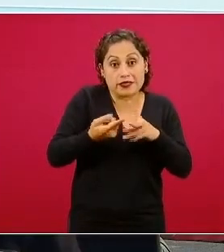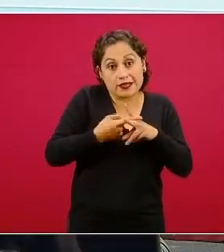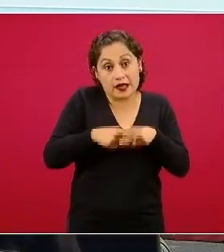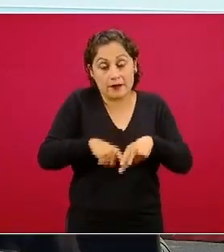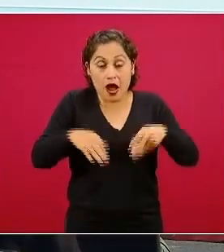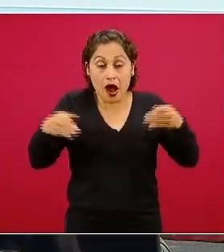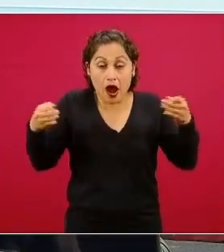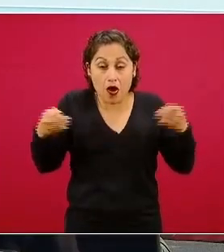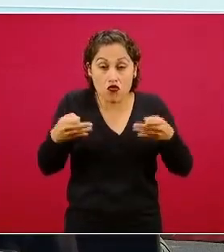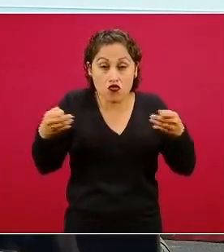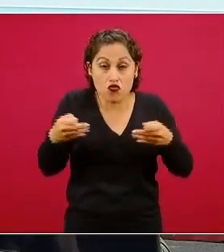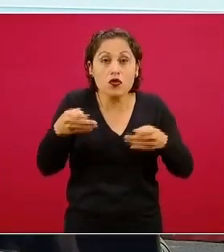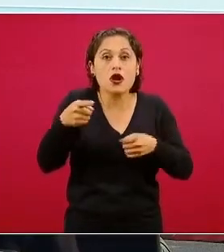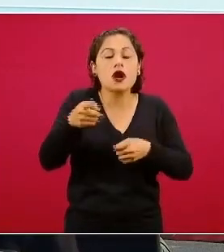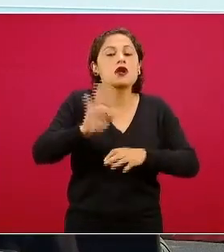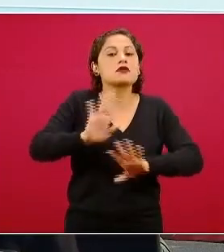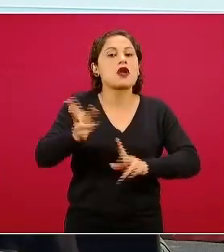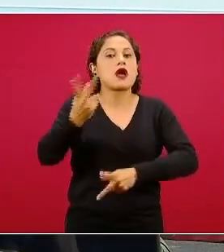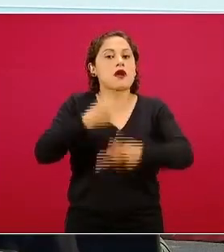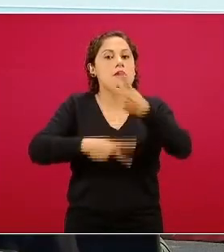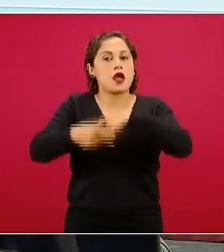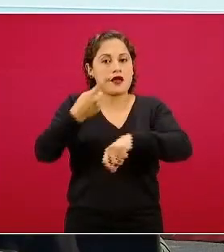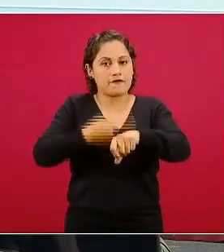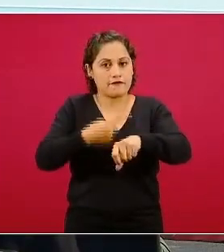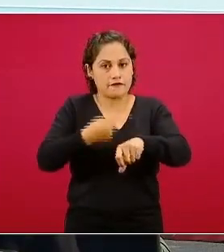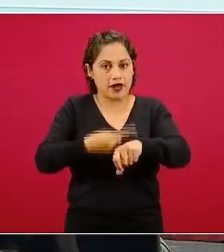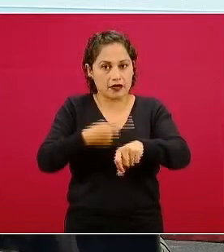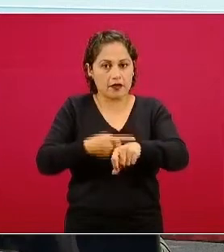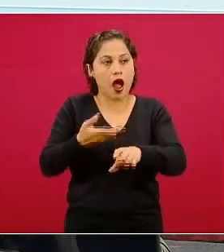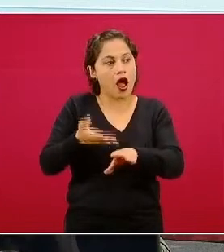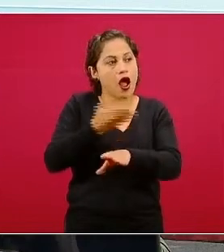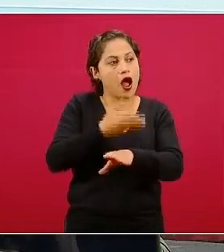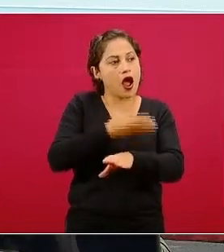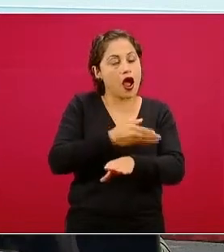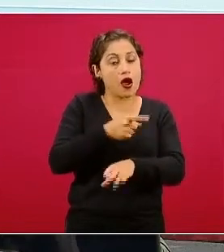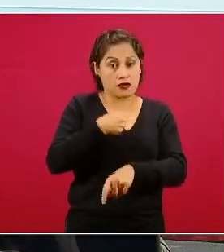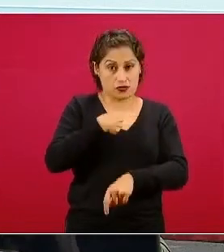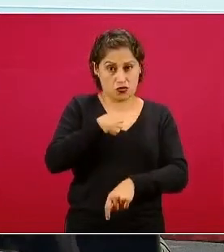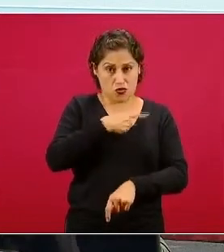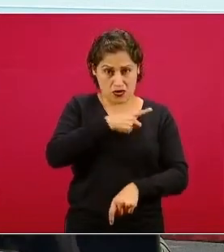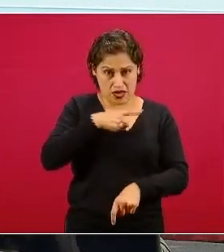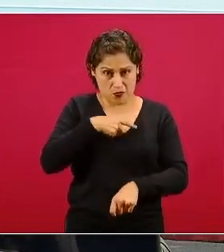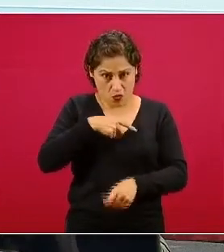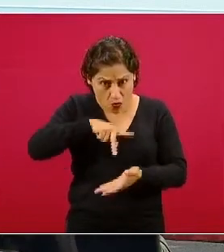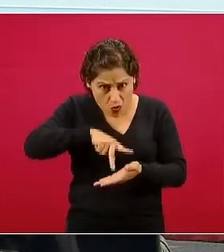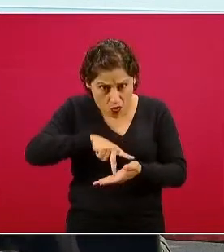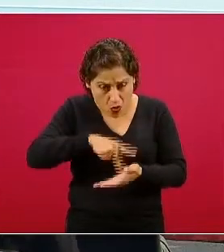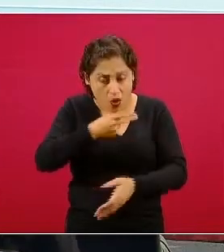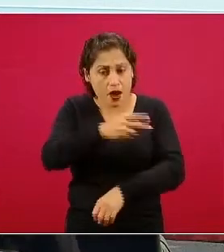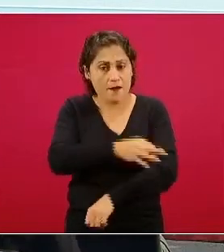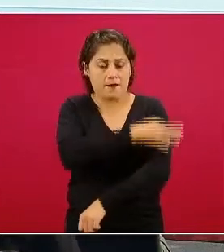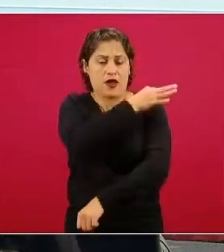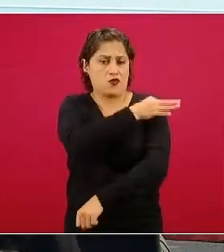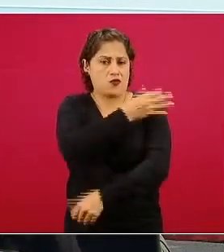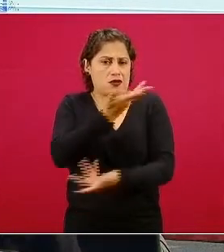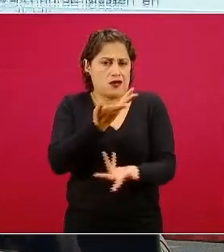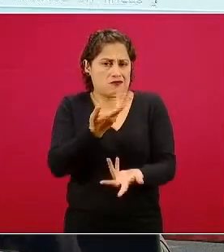la interestacionalidad, ¿se debe vacunar? ¿Me da la siguiente? Sí.